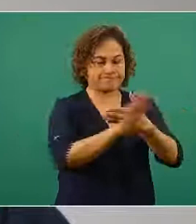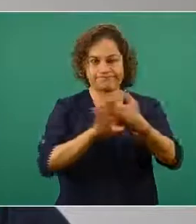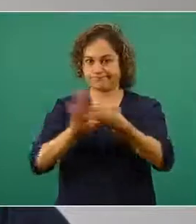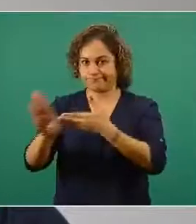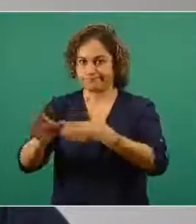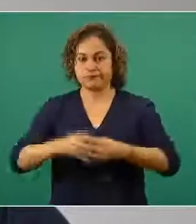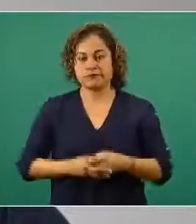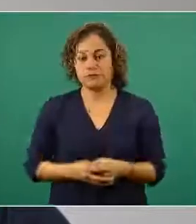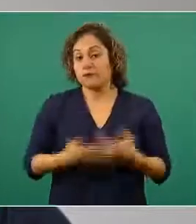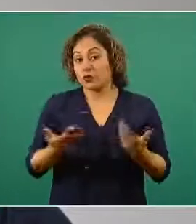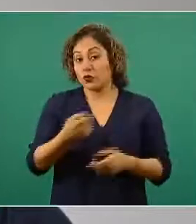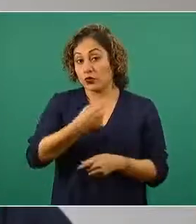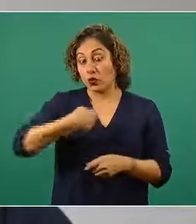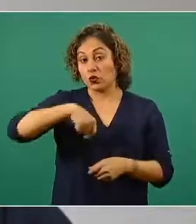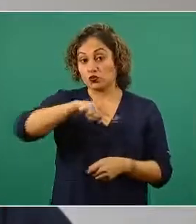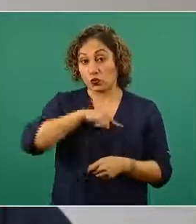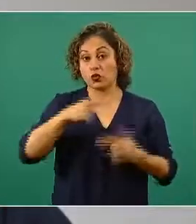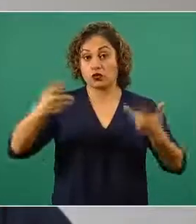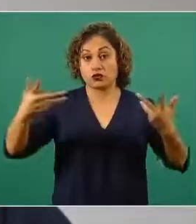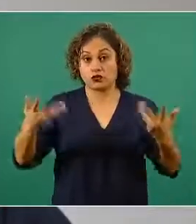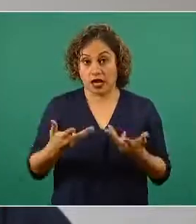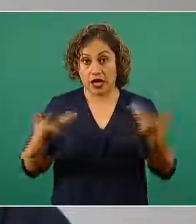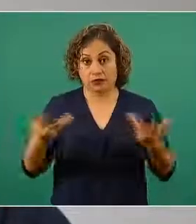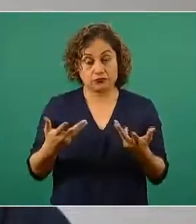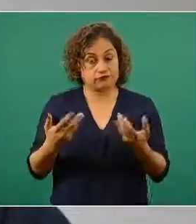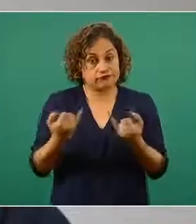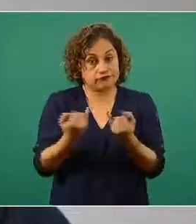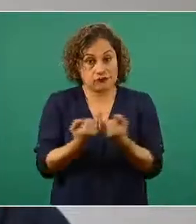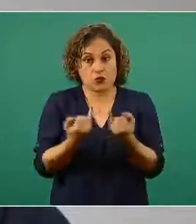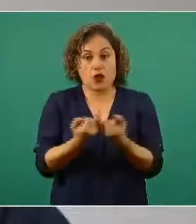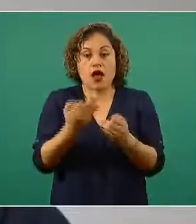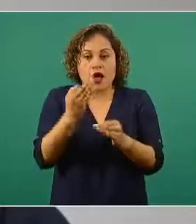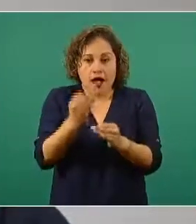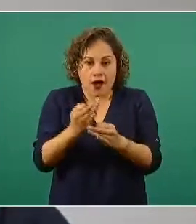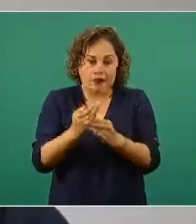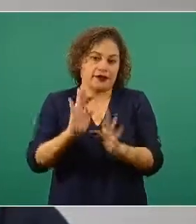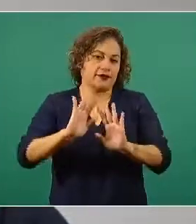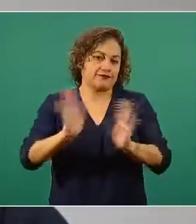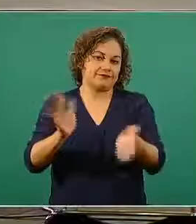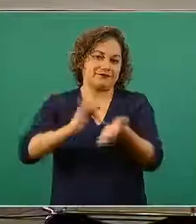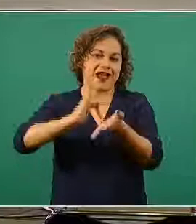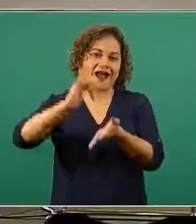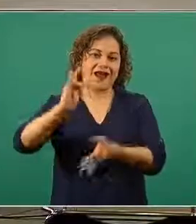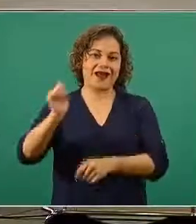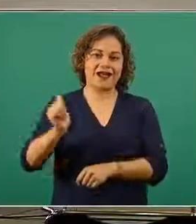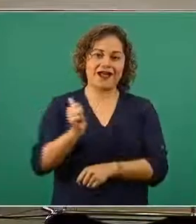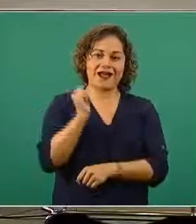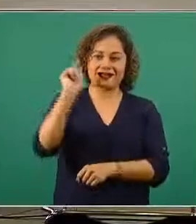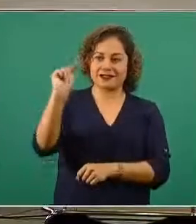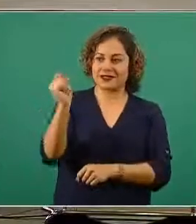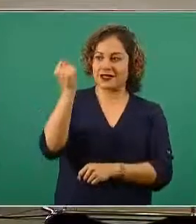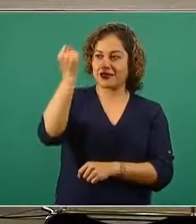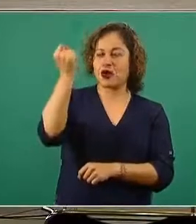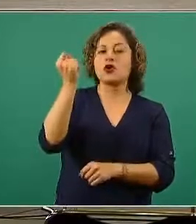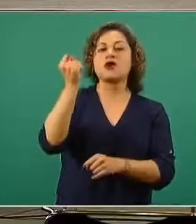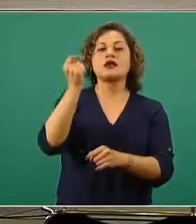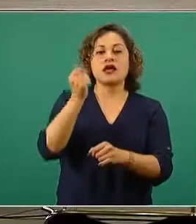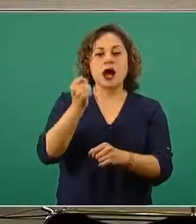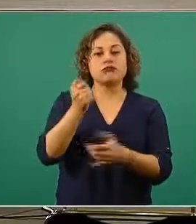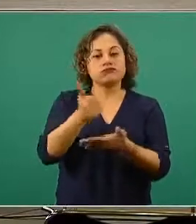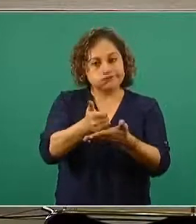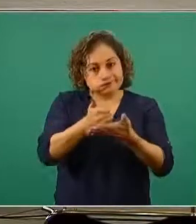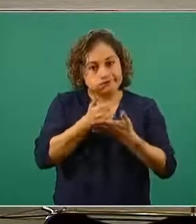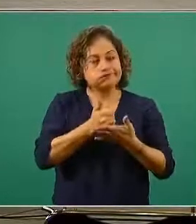nosotros realizando. Obviamente las tecnologías actuales nos permiten mantenernos activos